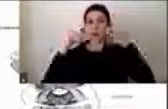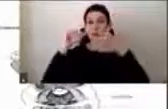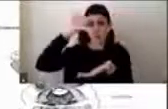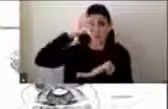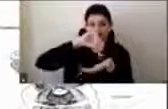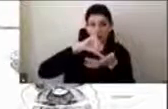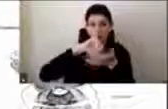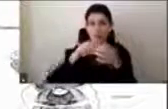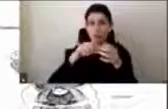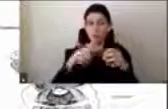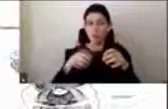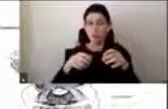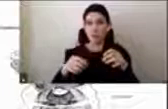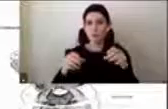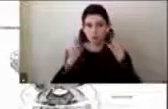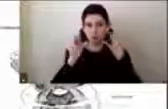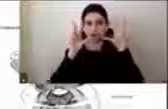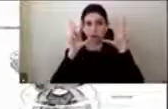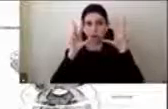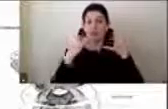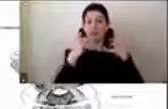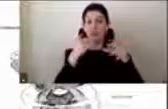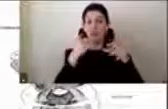modulación de la actividad somatomotora,